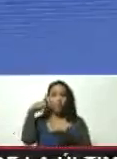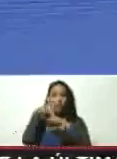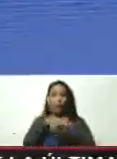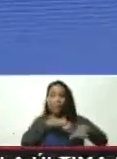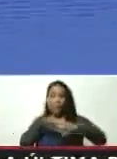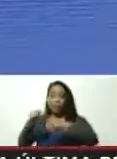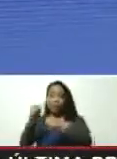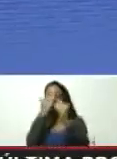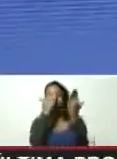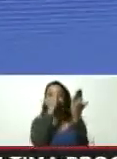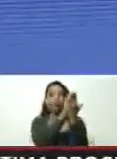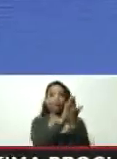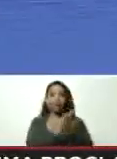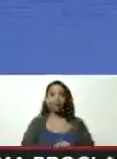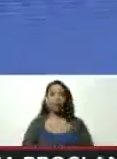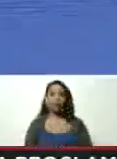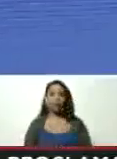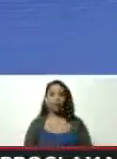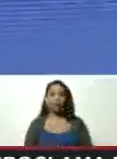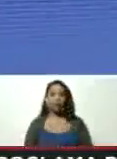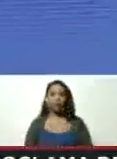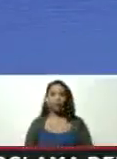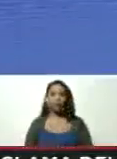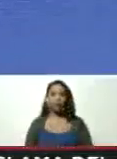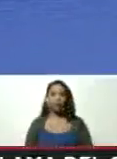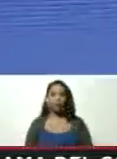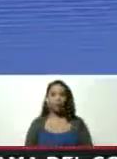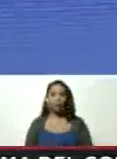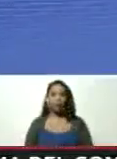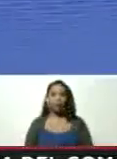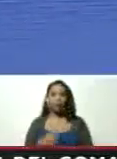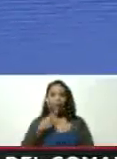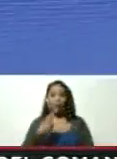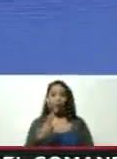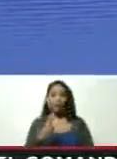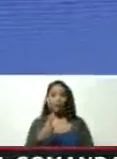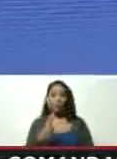de frente. No nos arrodillamos ante el imperialismo, les decimos,